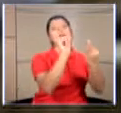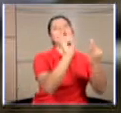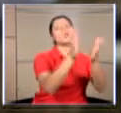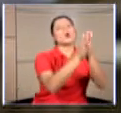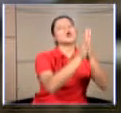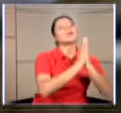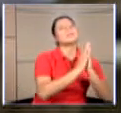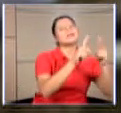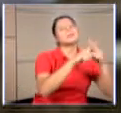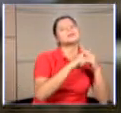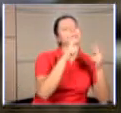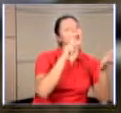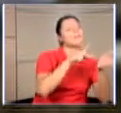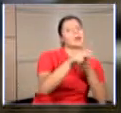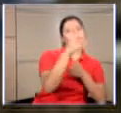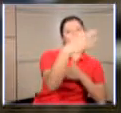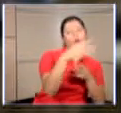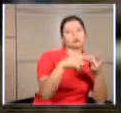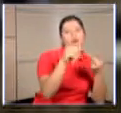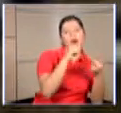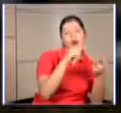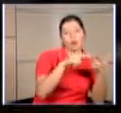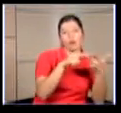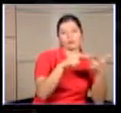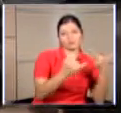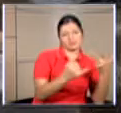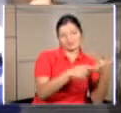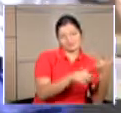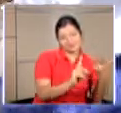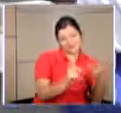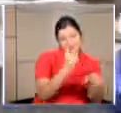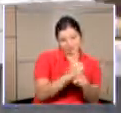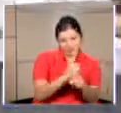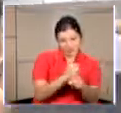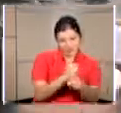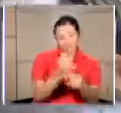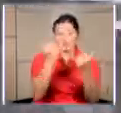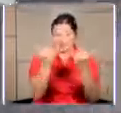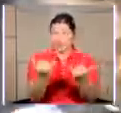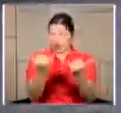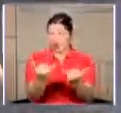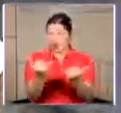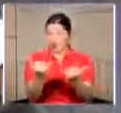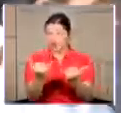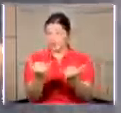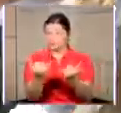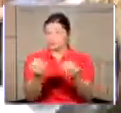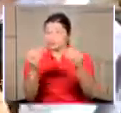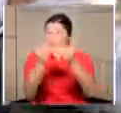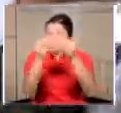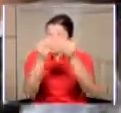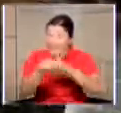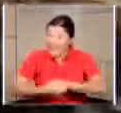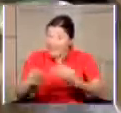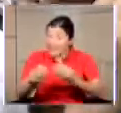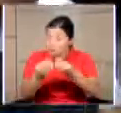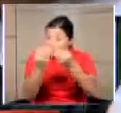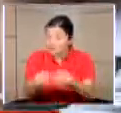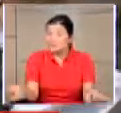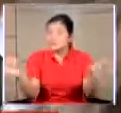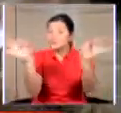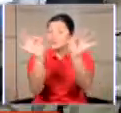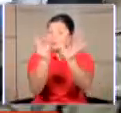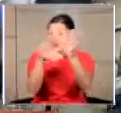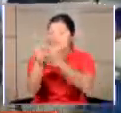casa o inclusive para hacer las compras de víveres mensuales. Sin duda alguna, la partida más significativa dentro del plan de gastos